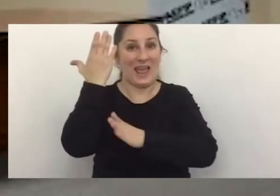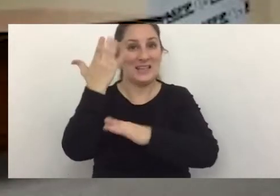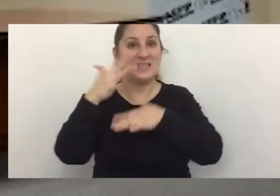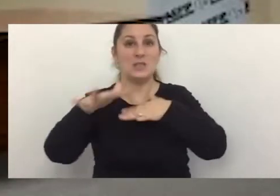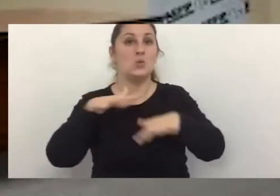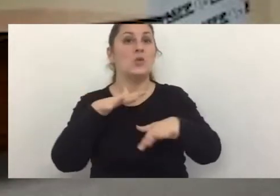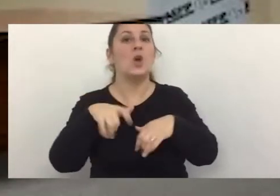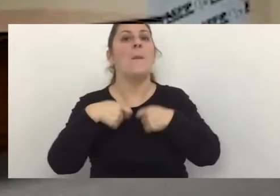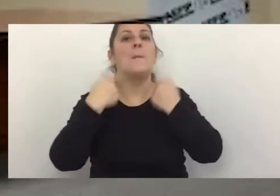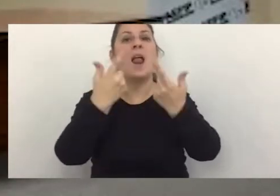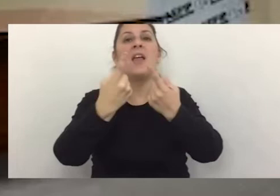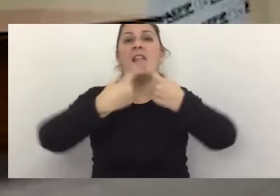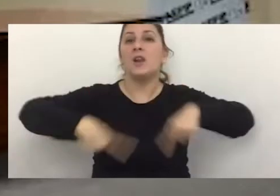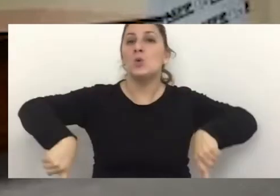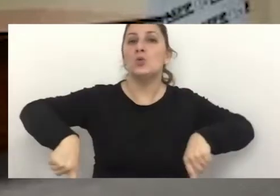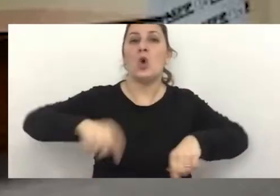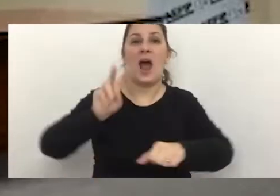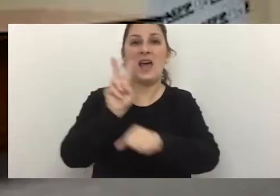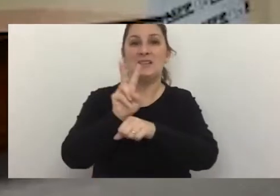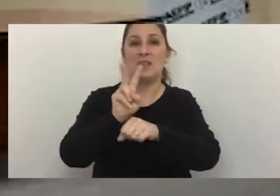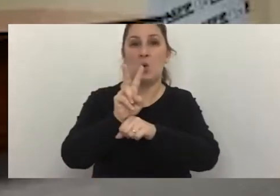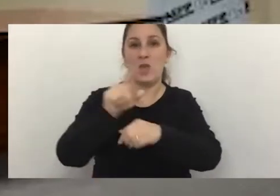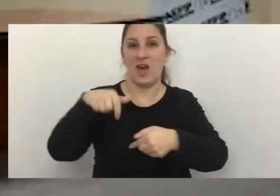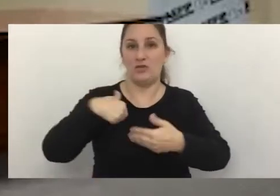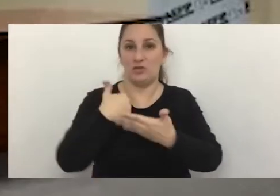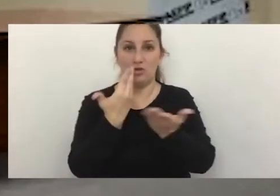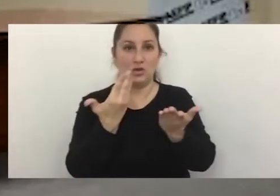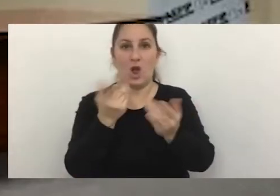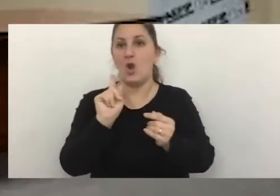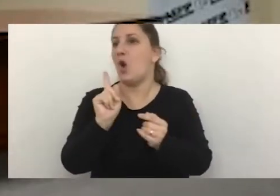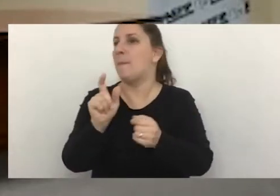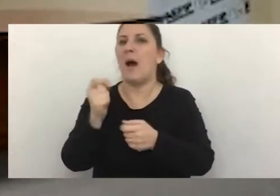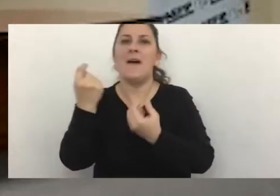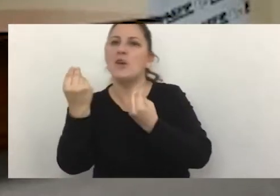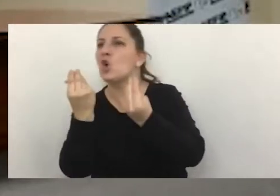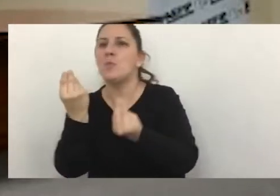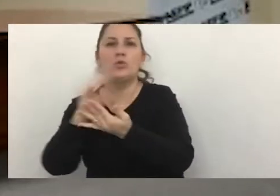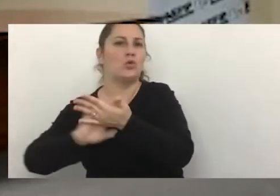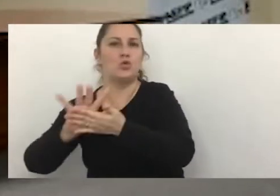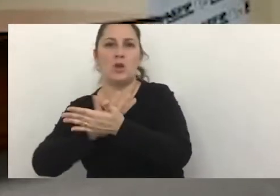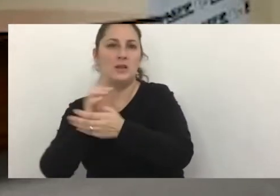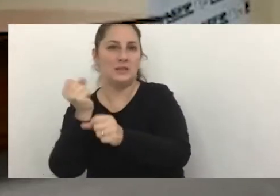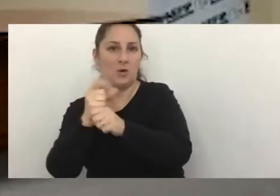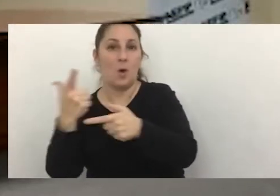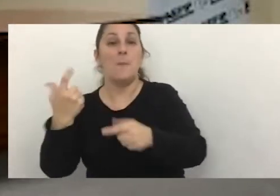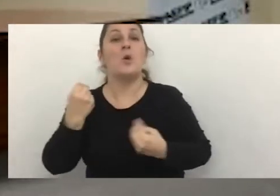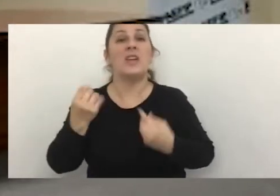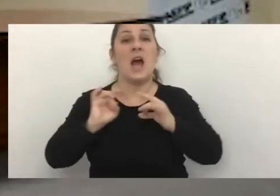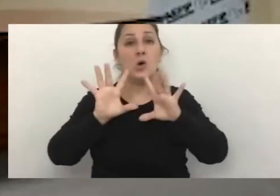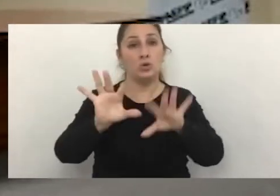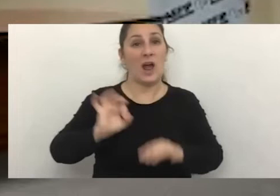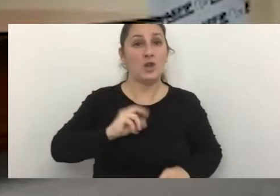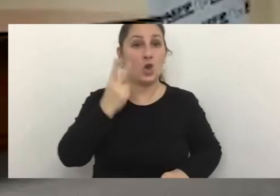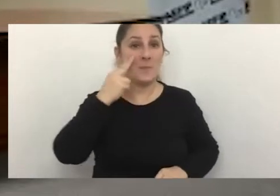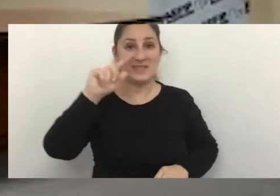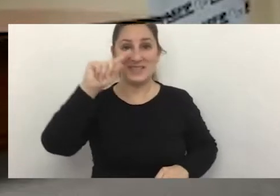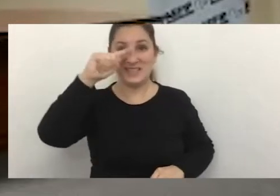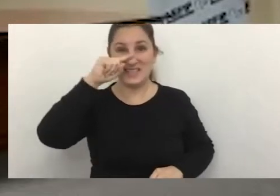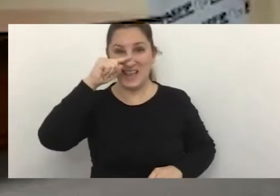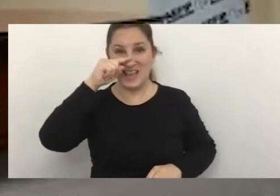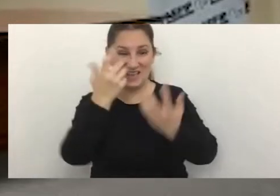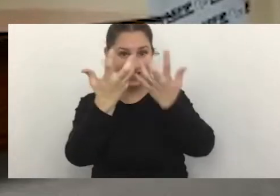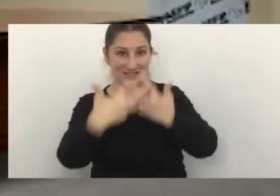recursos a la seguridad social, no para dar respuesta al desempleo, porque en Austria, en el 2007, cuando se instauró este